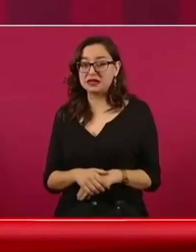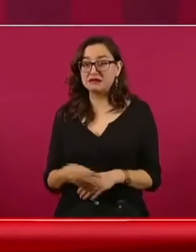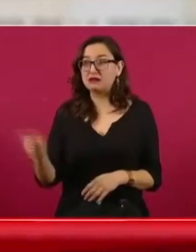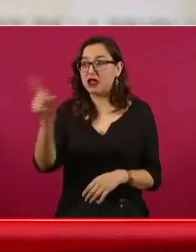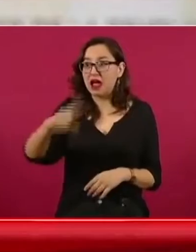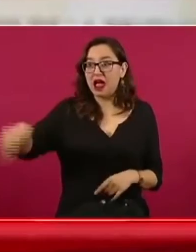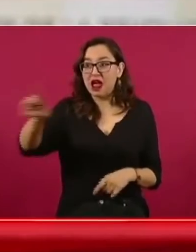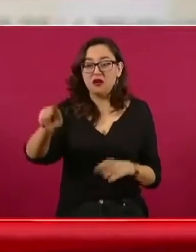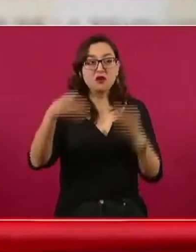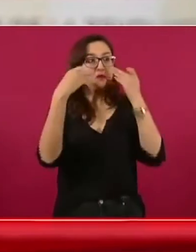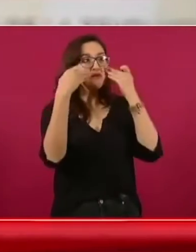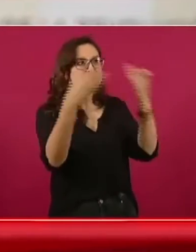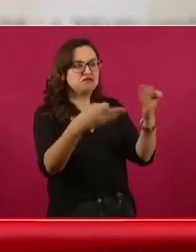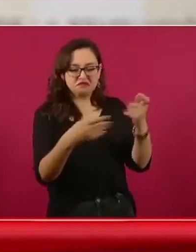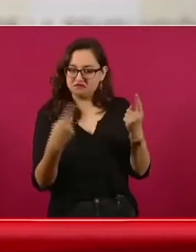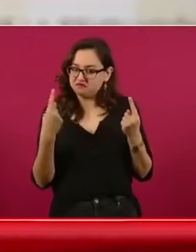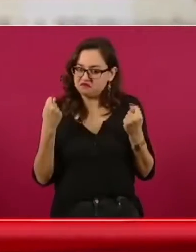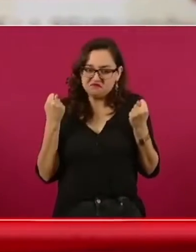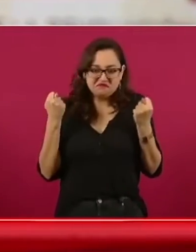eso